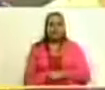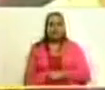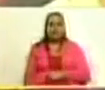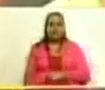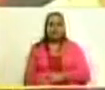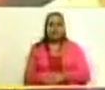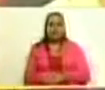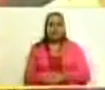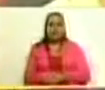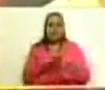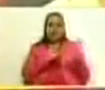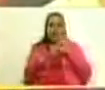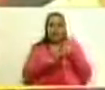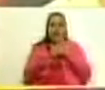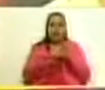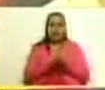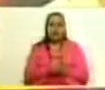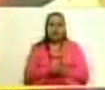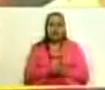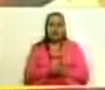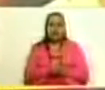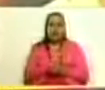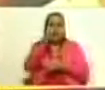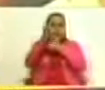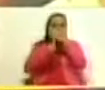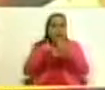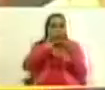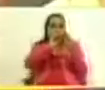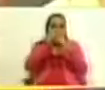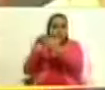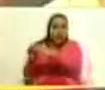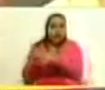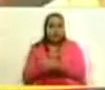de teatro popular, de cineclub popular.